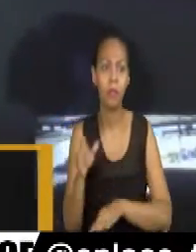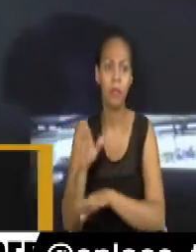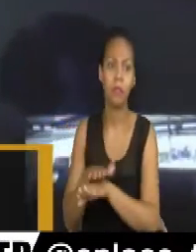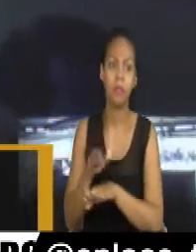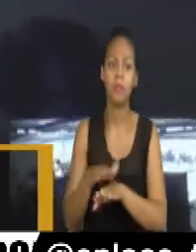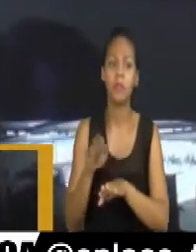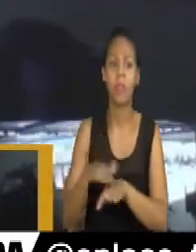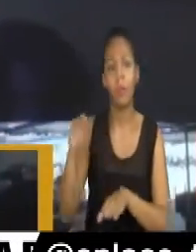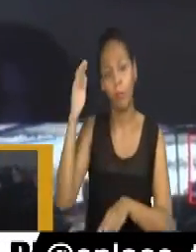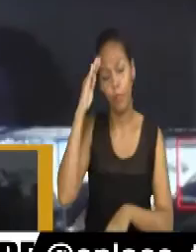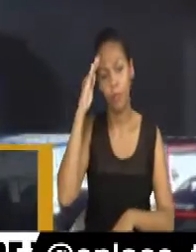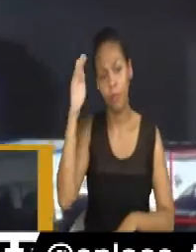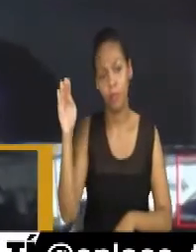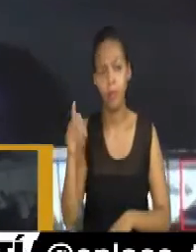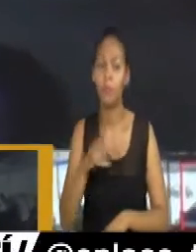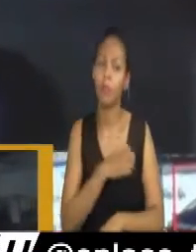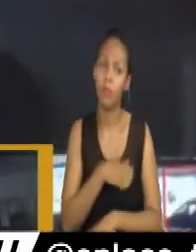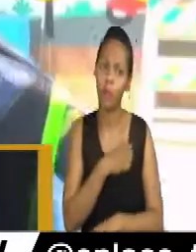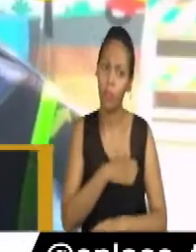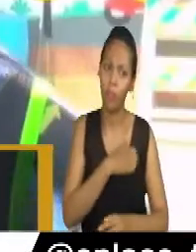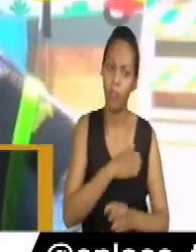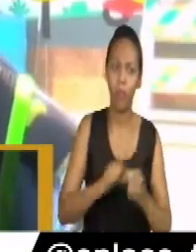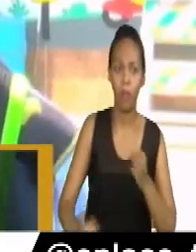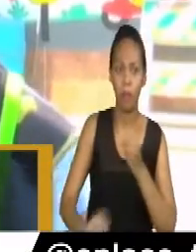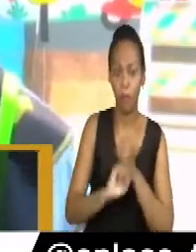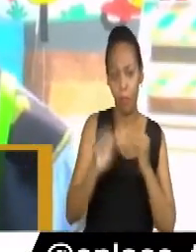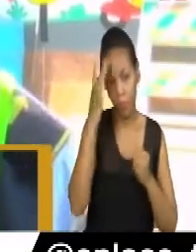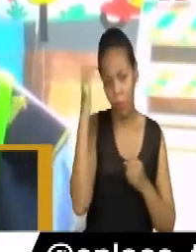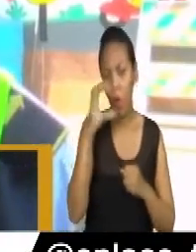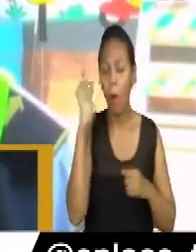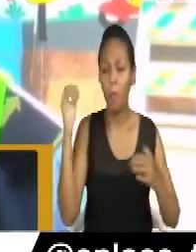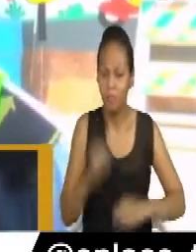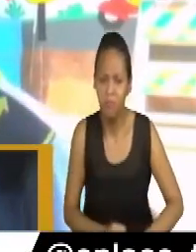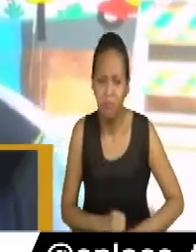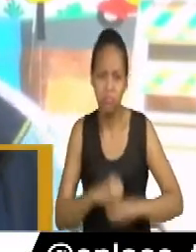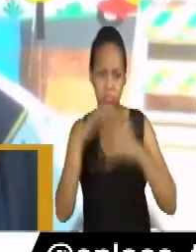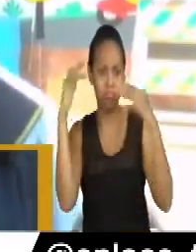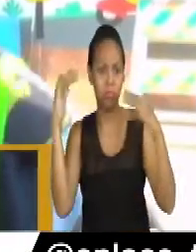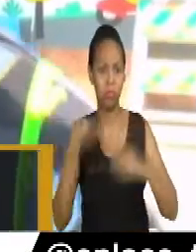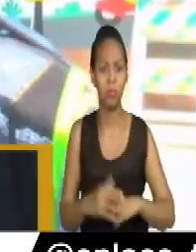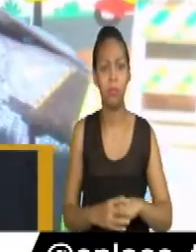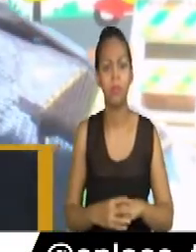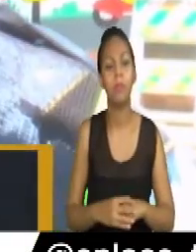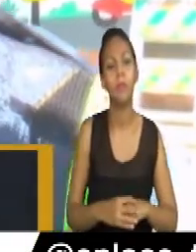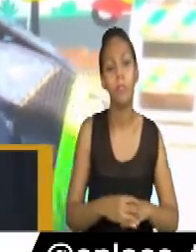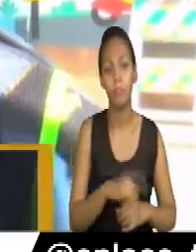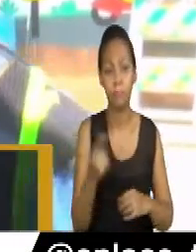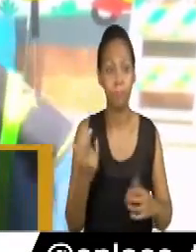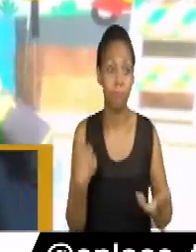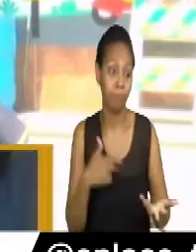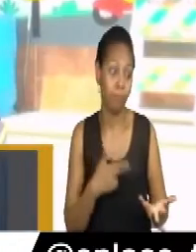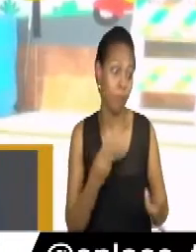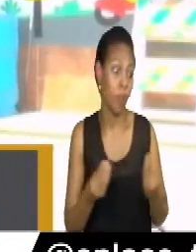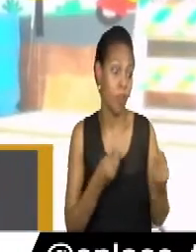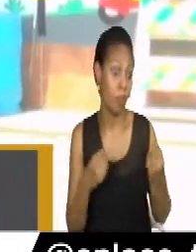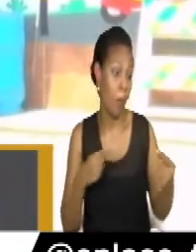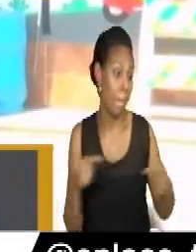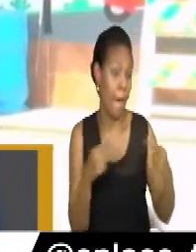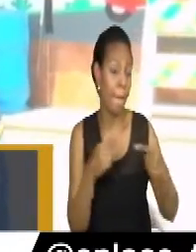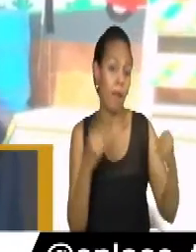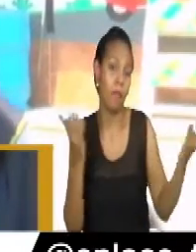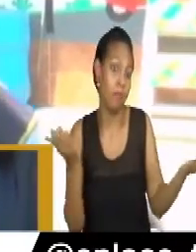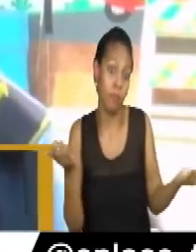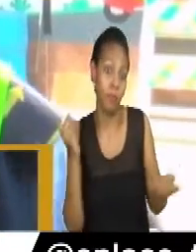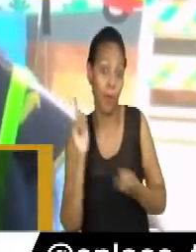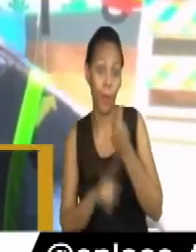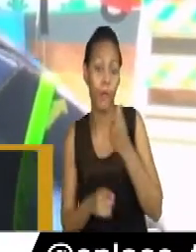Nacional, para que nos apoye, ya que él estaba un poco alterado. Y nosotros pues no somos fuerza de choque contra las personas y gracias a Dios